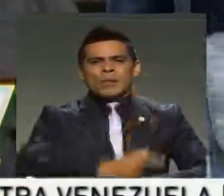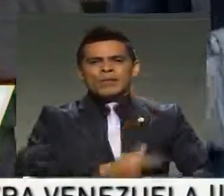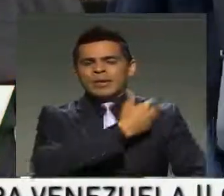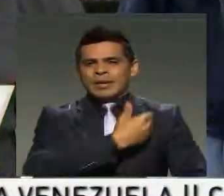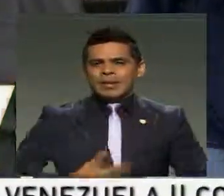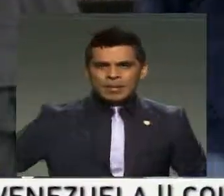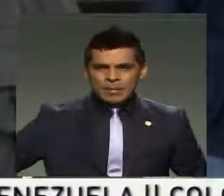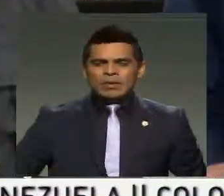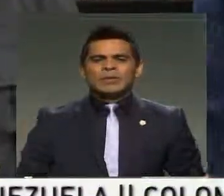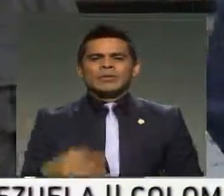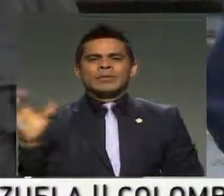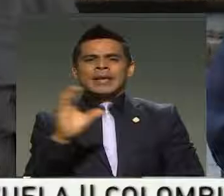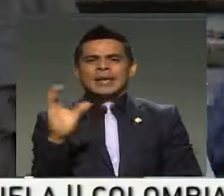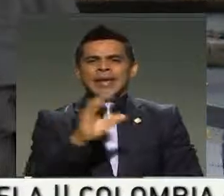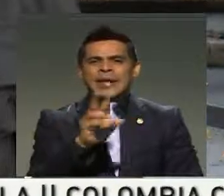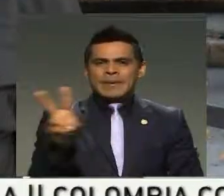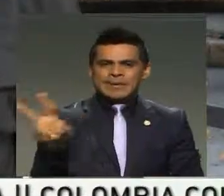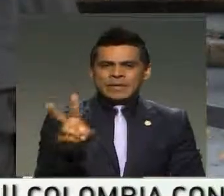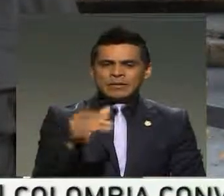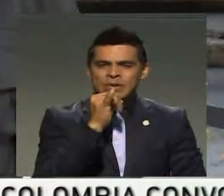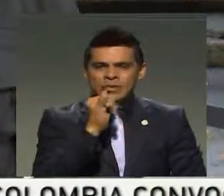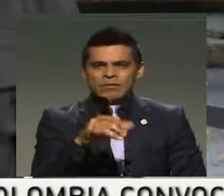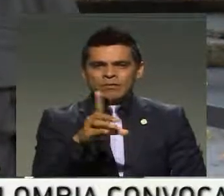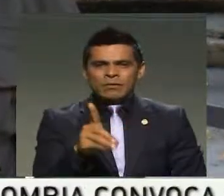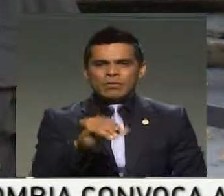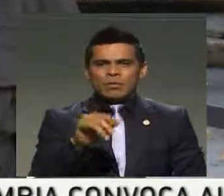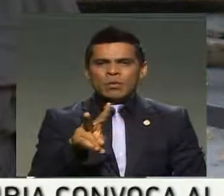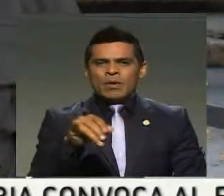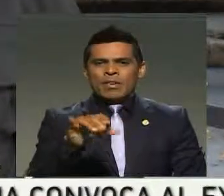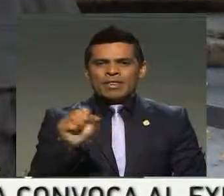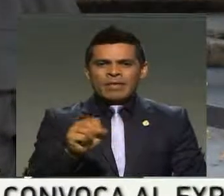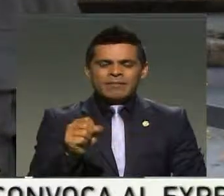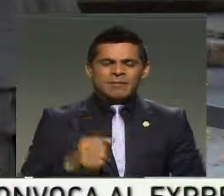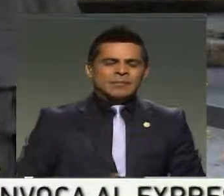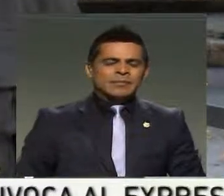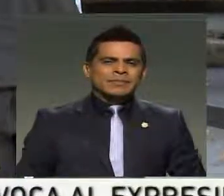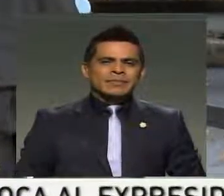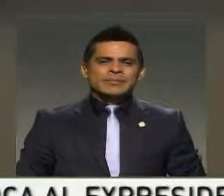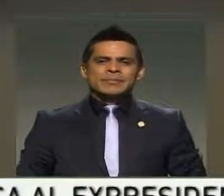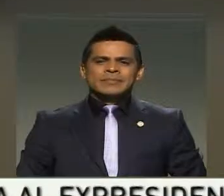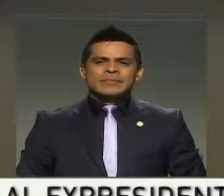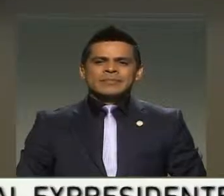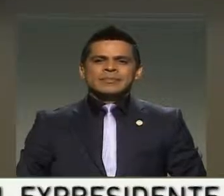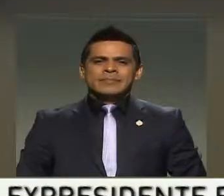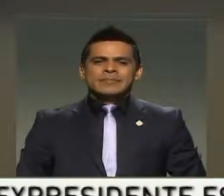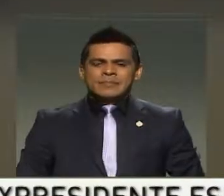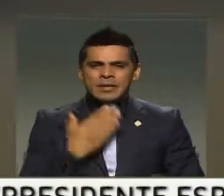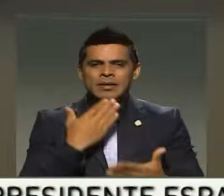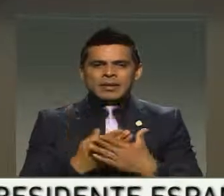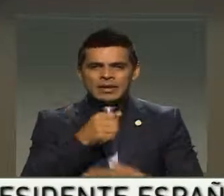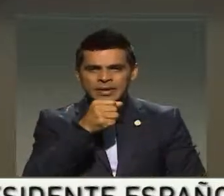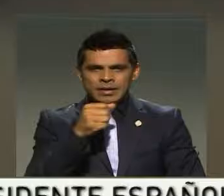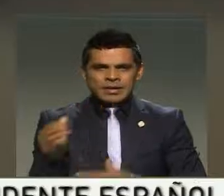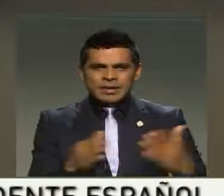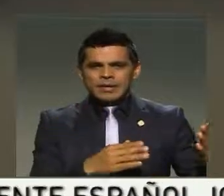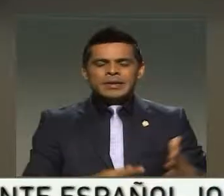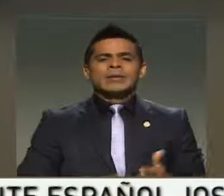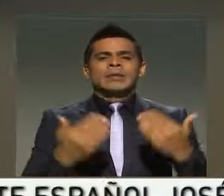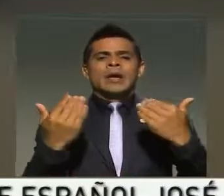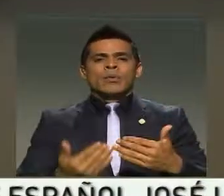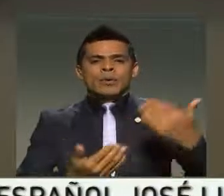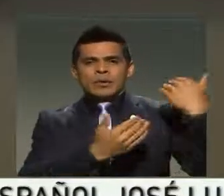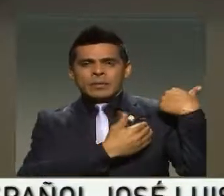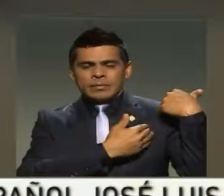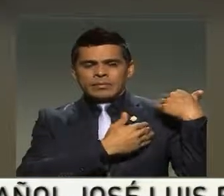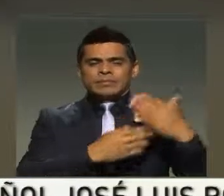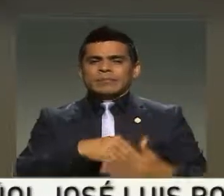Maduro. Desde Caracas, Venezuela, David Ramírez, Noticias Canal I. Gracias, David. Y a juicio del jefe de la